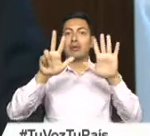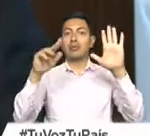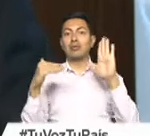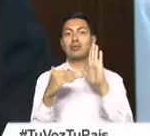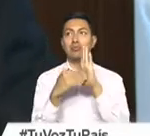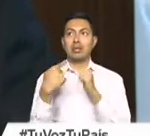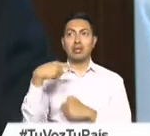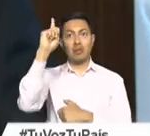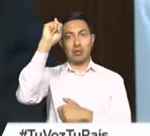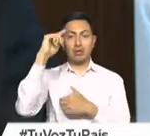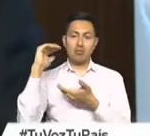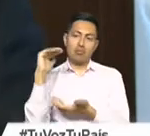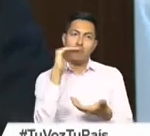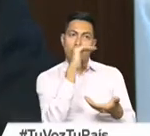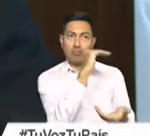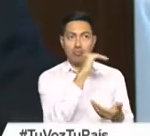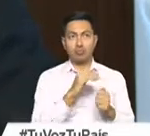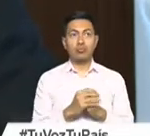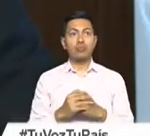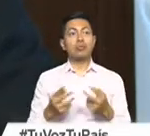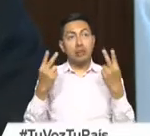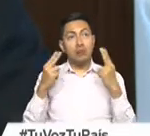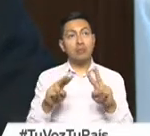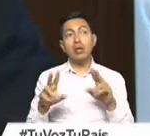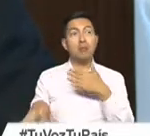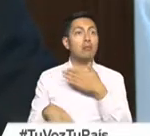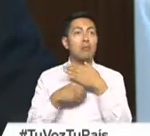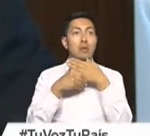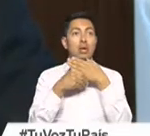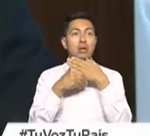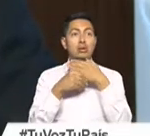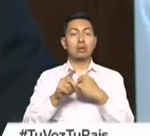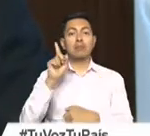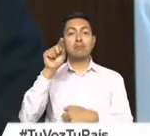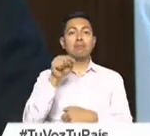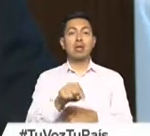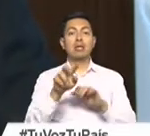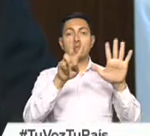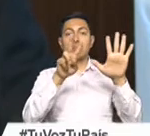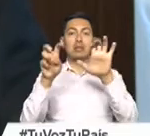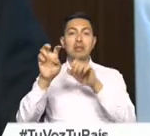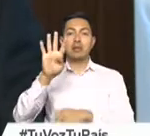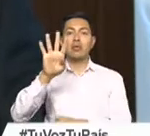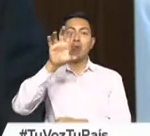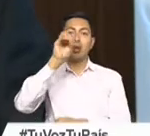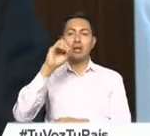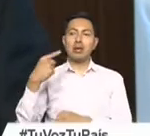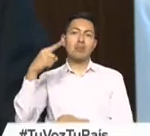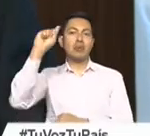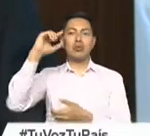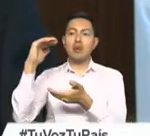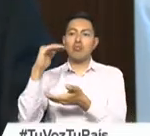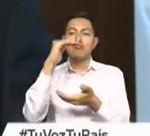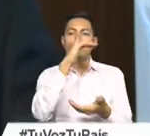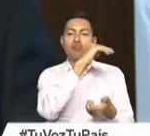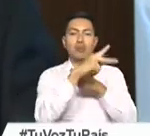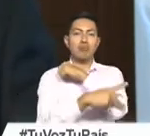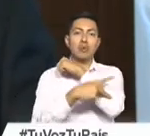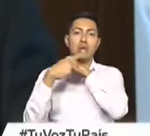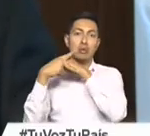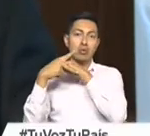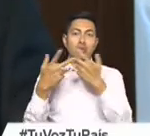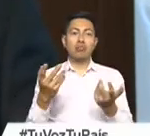barriles. A esto hay que sumarle las 1.740 millones de barriles